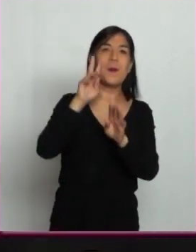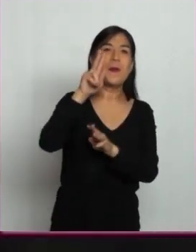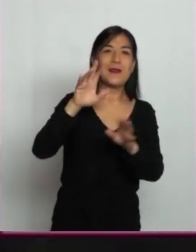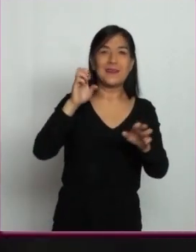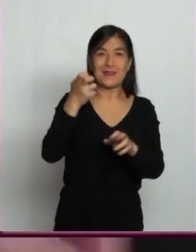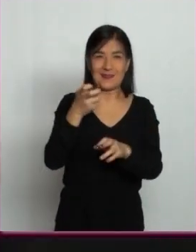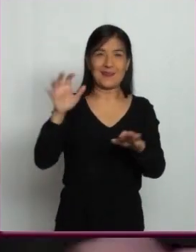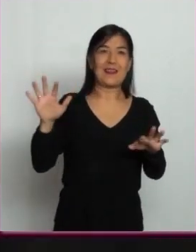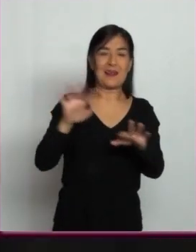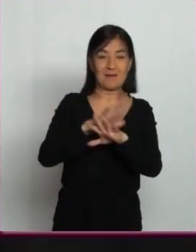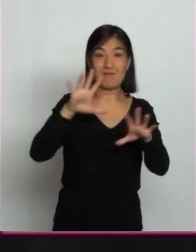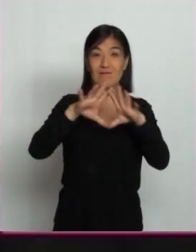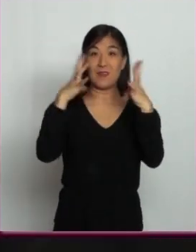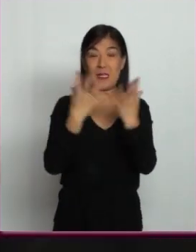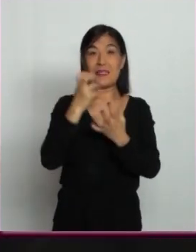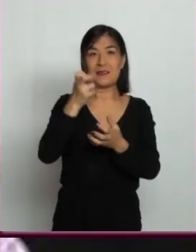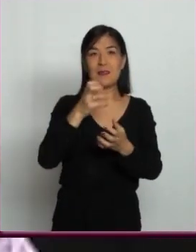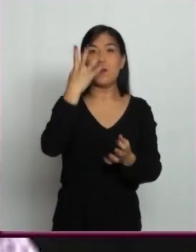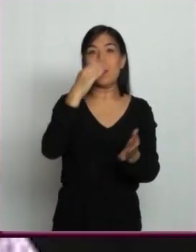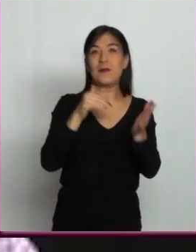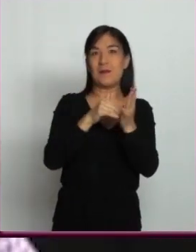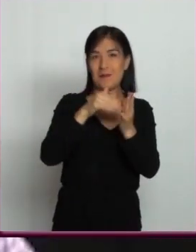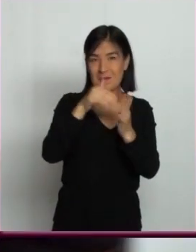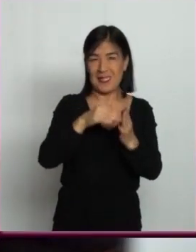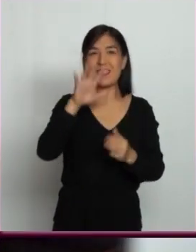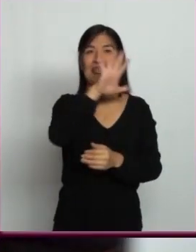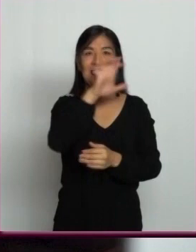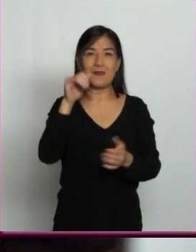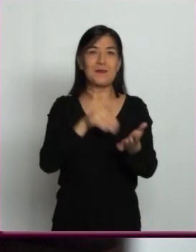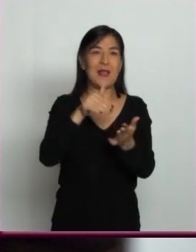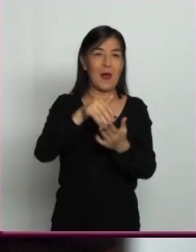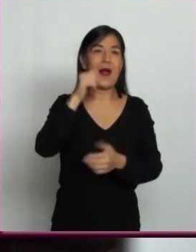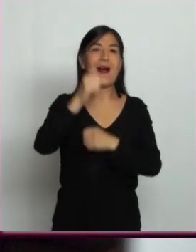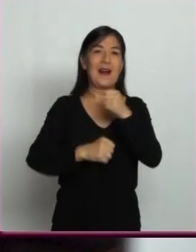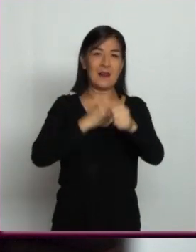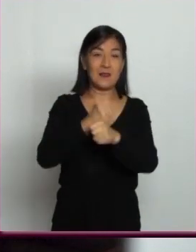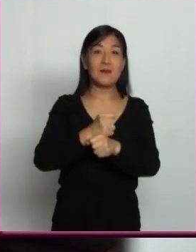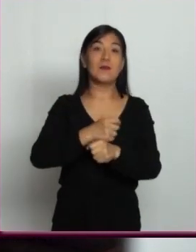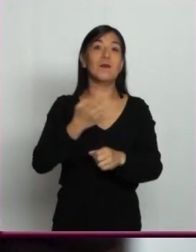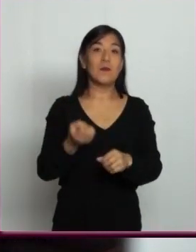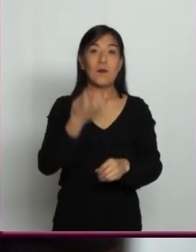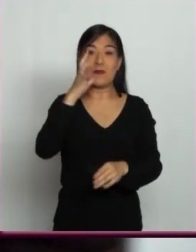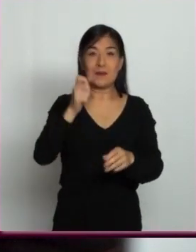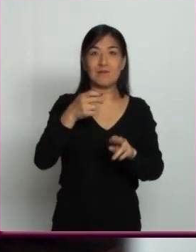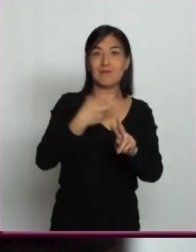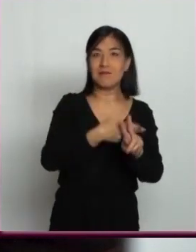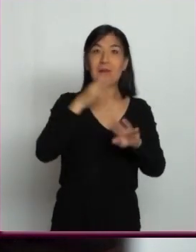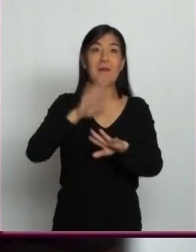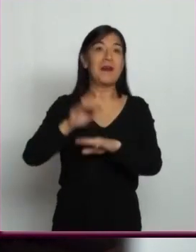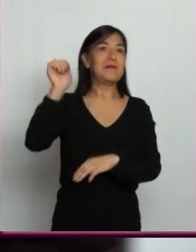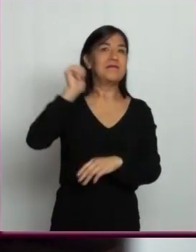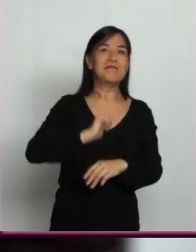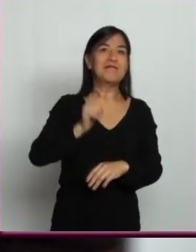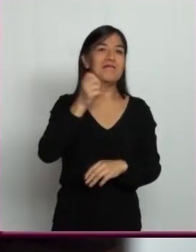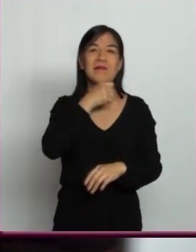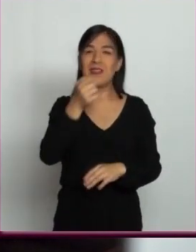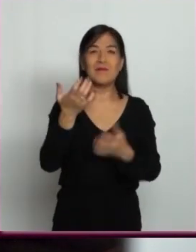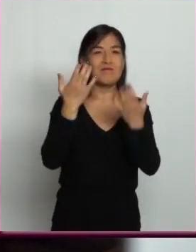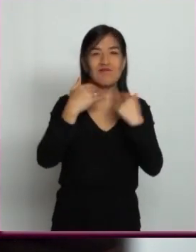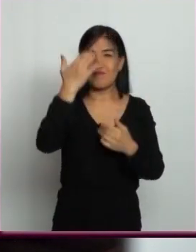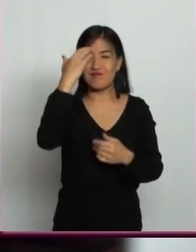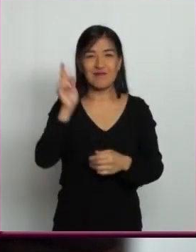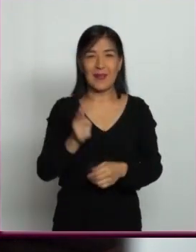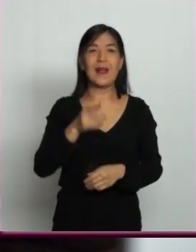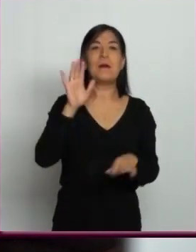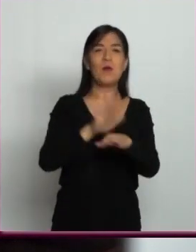Tierra que esta piedra tiene 4.500 millones de años, y nunca hemos visto ningún asteroide más viejo. con eso sabemos la edad del Sol,